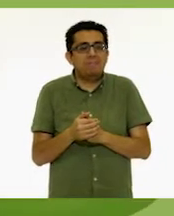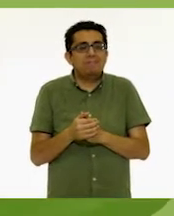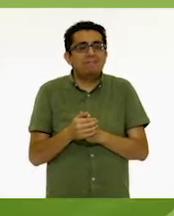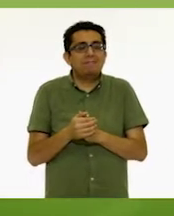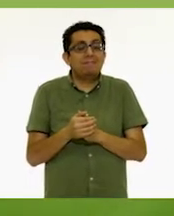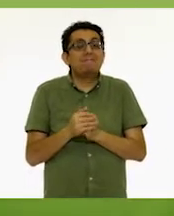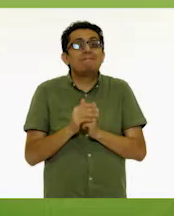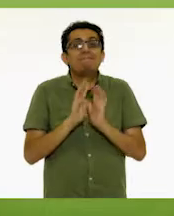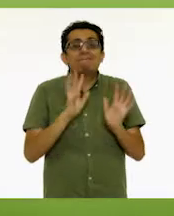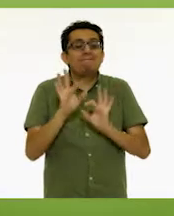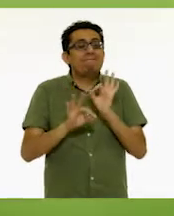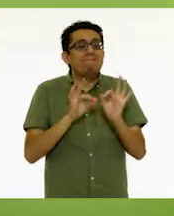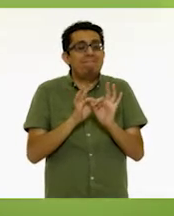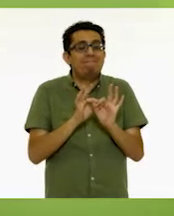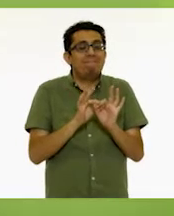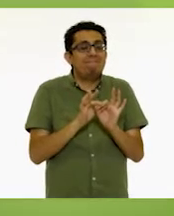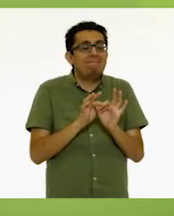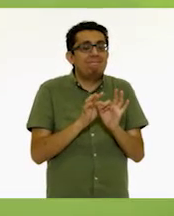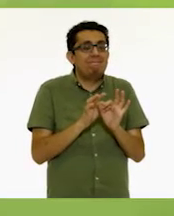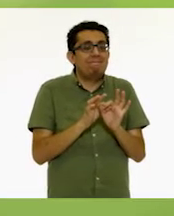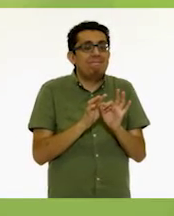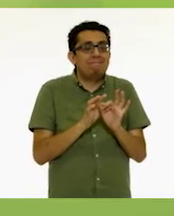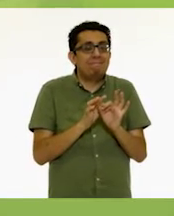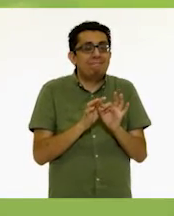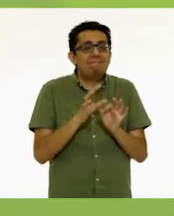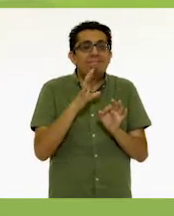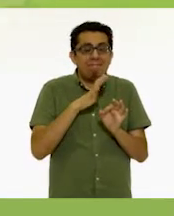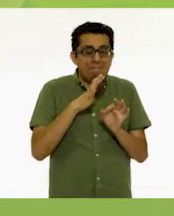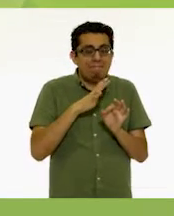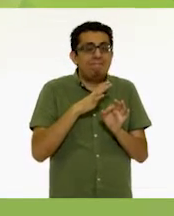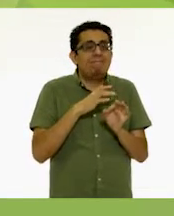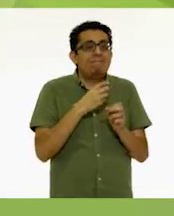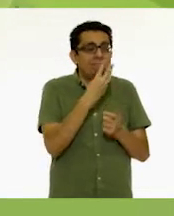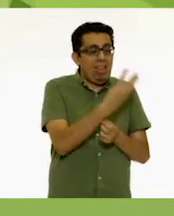Listo. Ahora las dos tienen 3 bloques cada una.